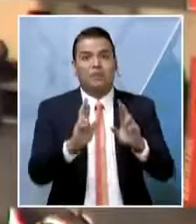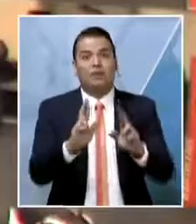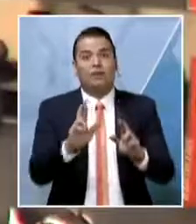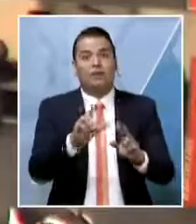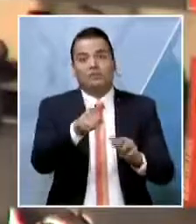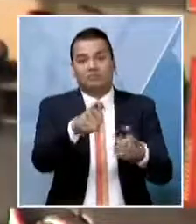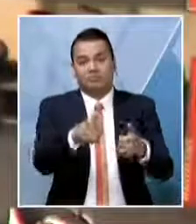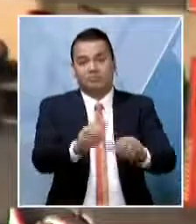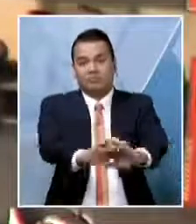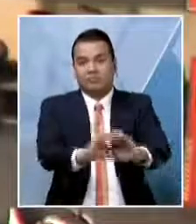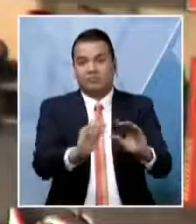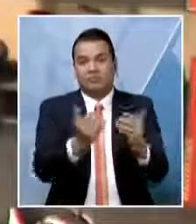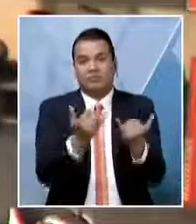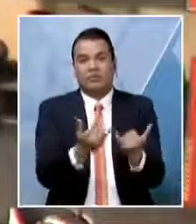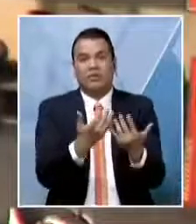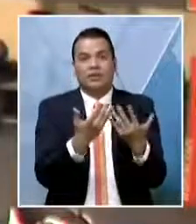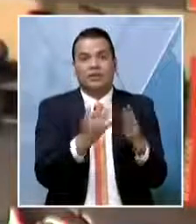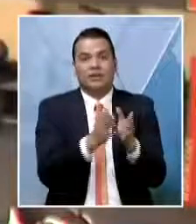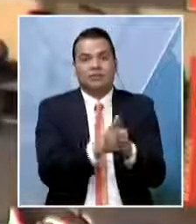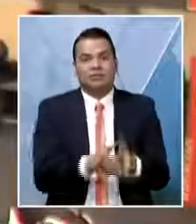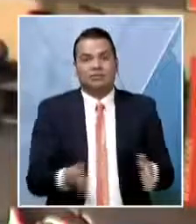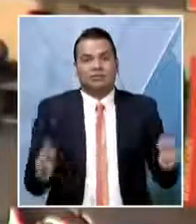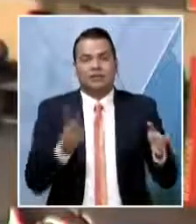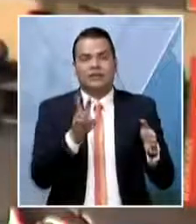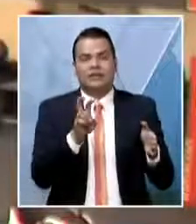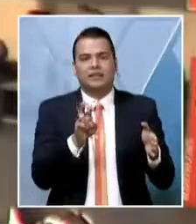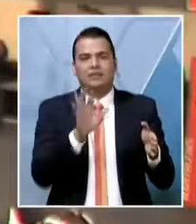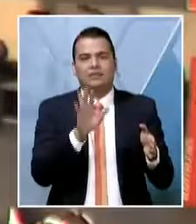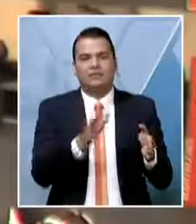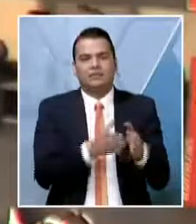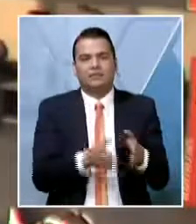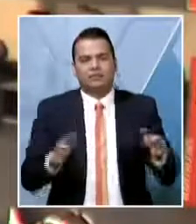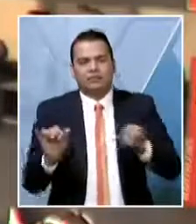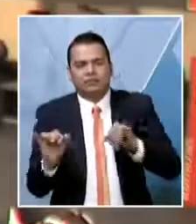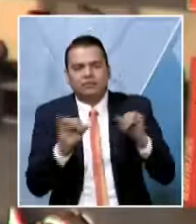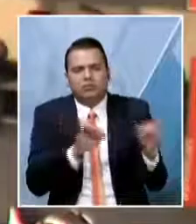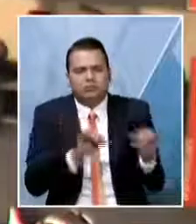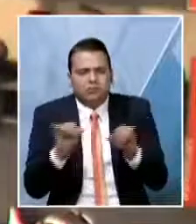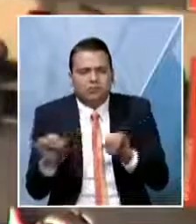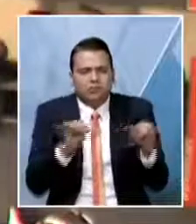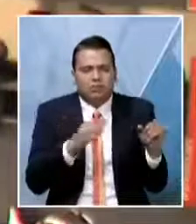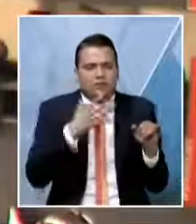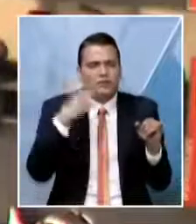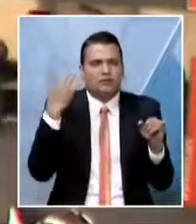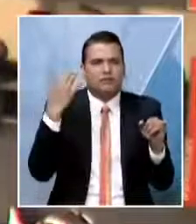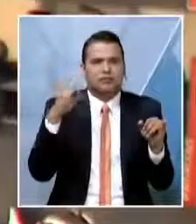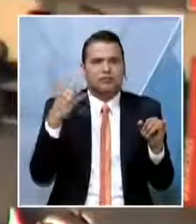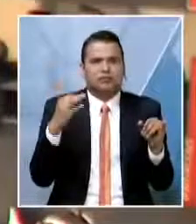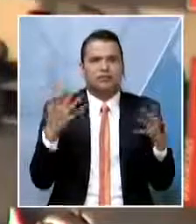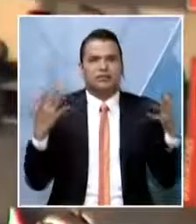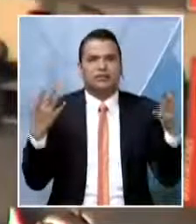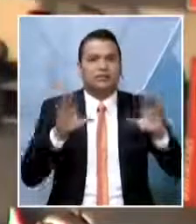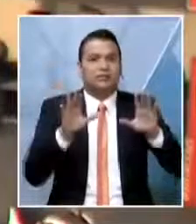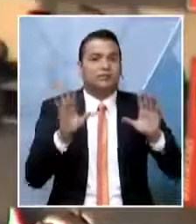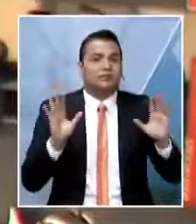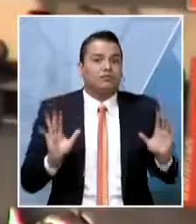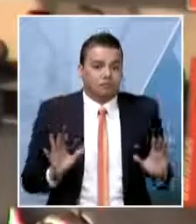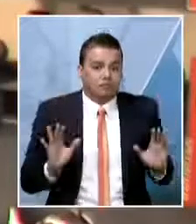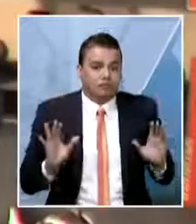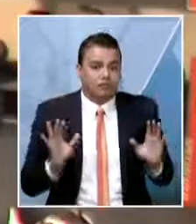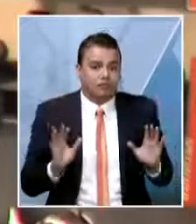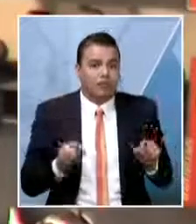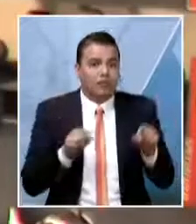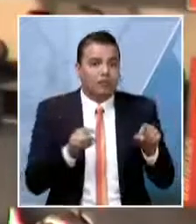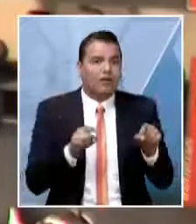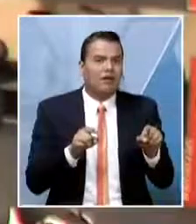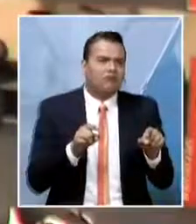hombre. Hoy se ha cumplido la séptima etapa del Tour de Francia. Mucha gente ayer decía que estaba haciendo un tour para dormilones, que estaba